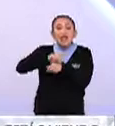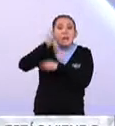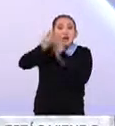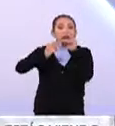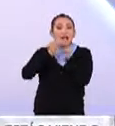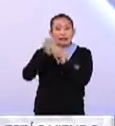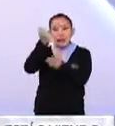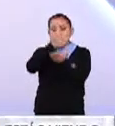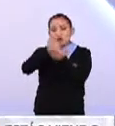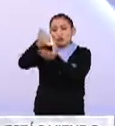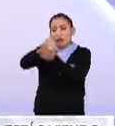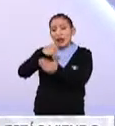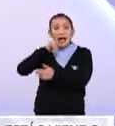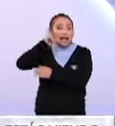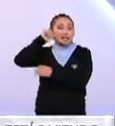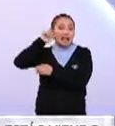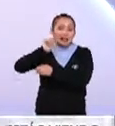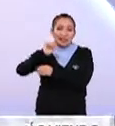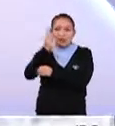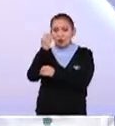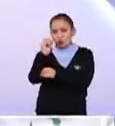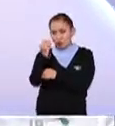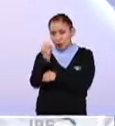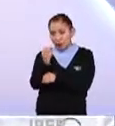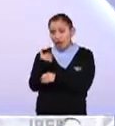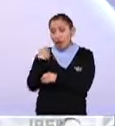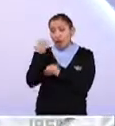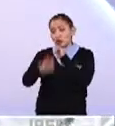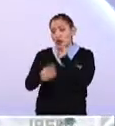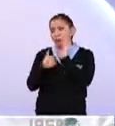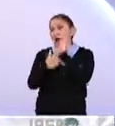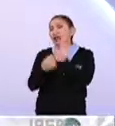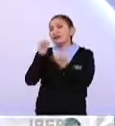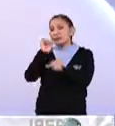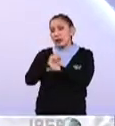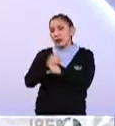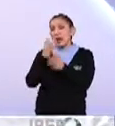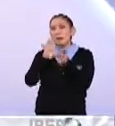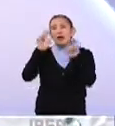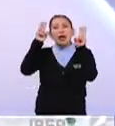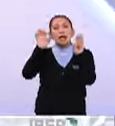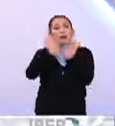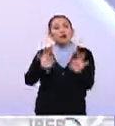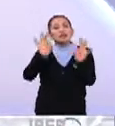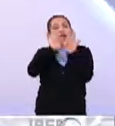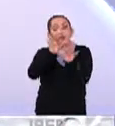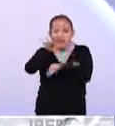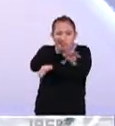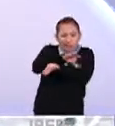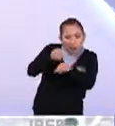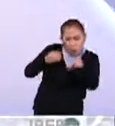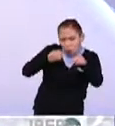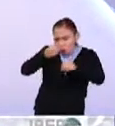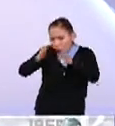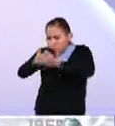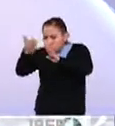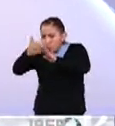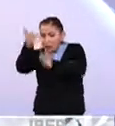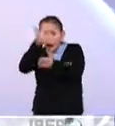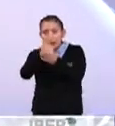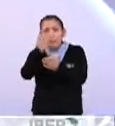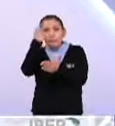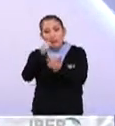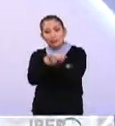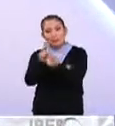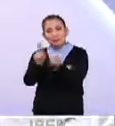Día Mundial de las Ciudades, que se celebró ayer, 31 de octubre. En nuestra última entrega de la semana le hablaremos de la importancia de diseñar y construir ciudades